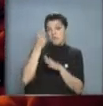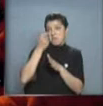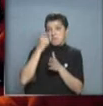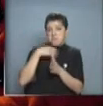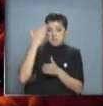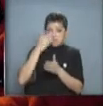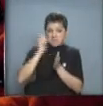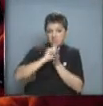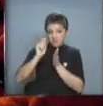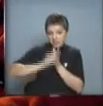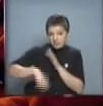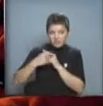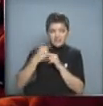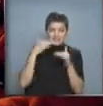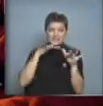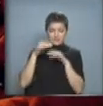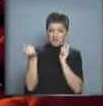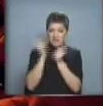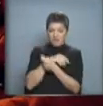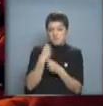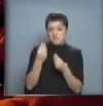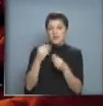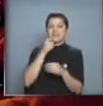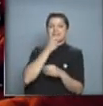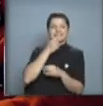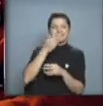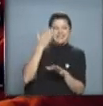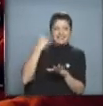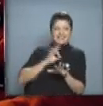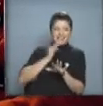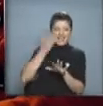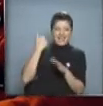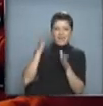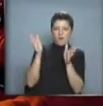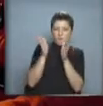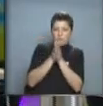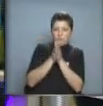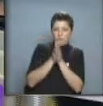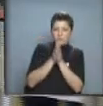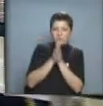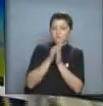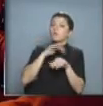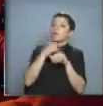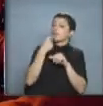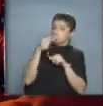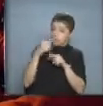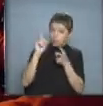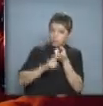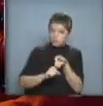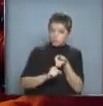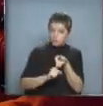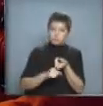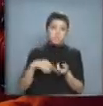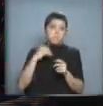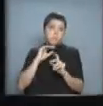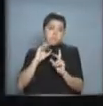cambiar. Si estás acostumbrado, si lo haces porque querés, si están juntos ya, la relación, un papel firmado para mí no la cambia. ¿Te casarías? ¿Yo? No